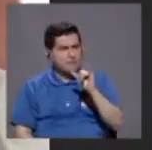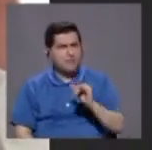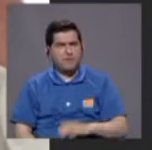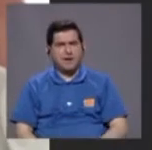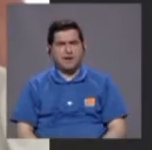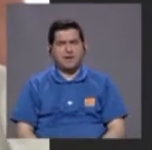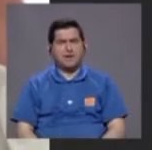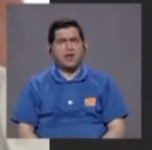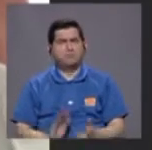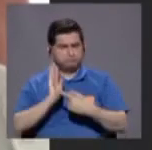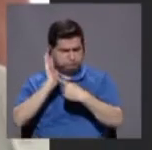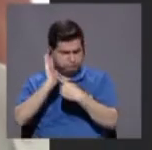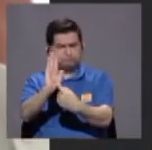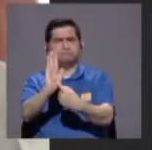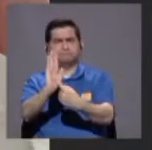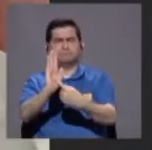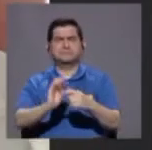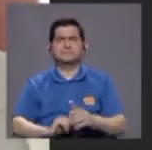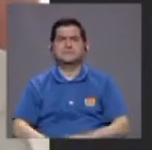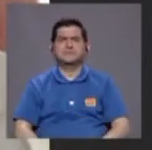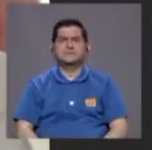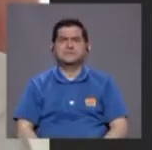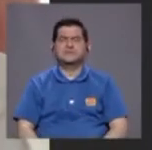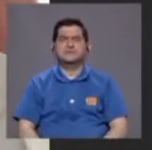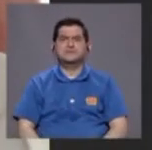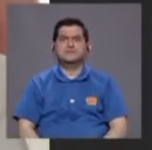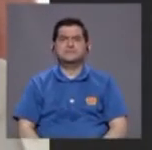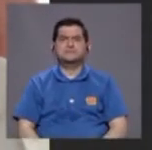También lo demostró